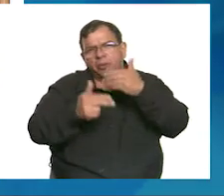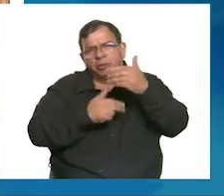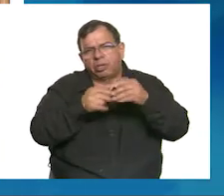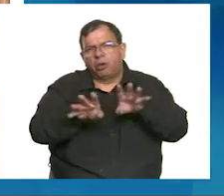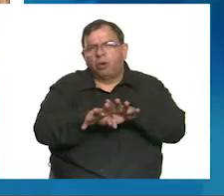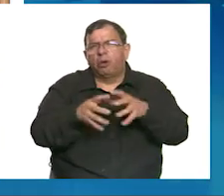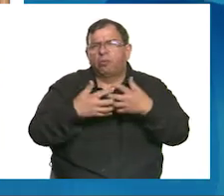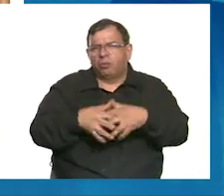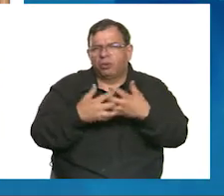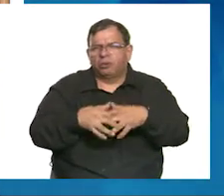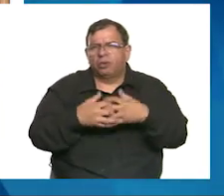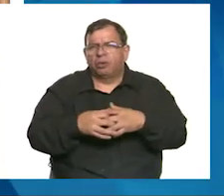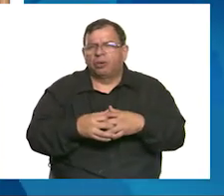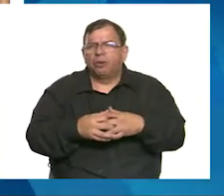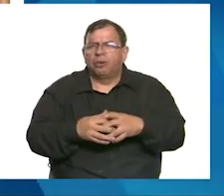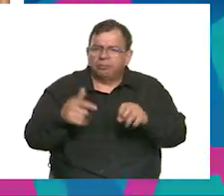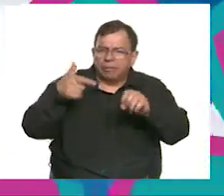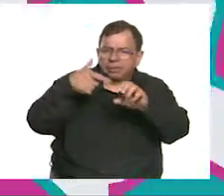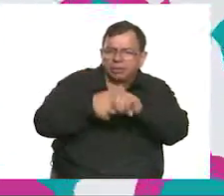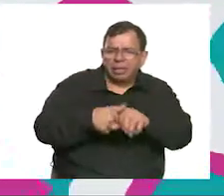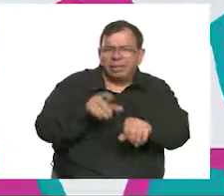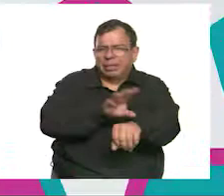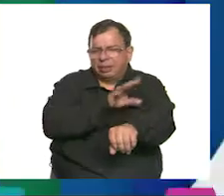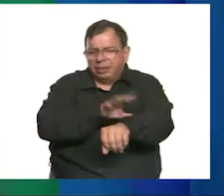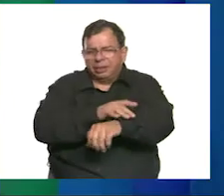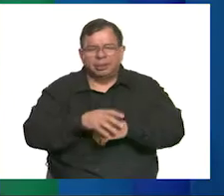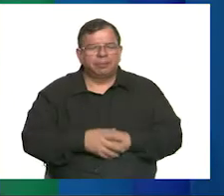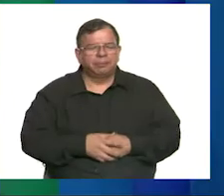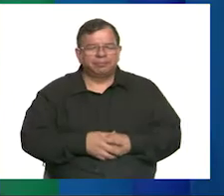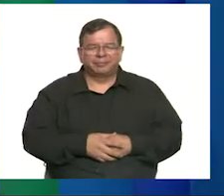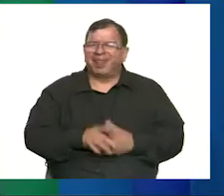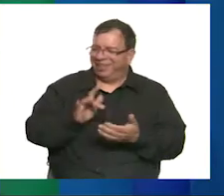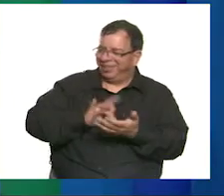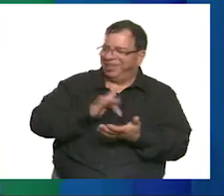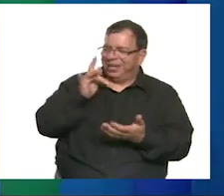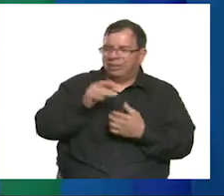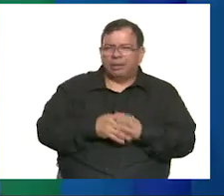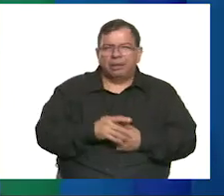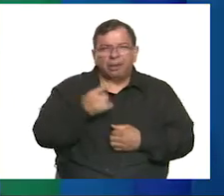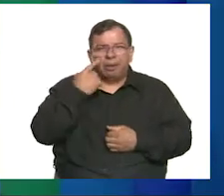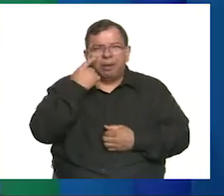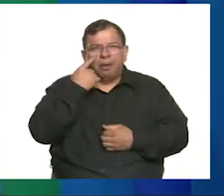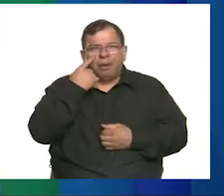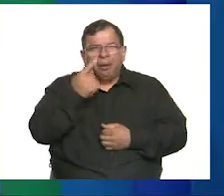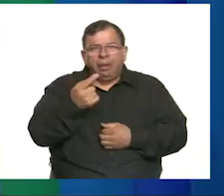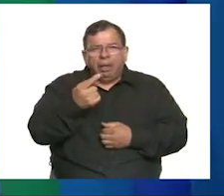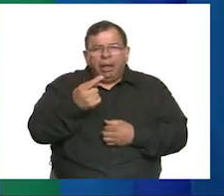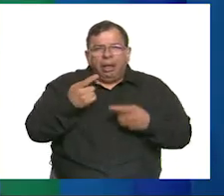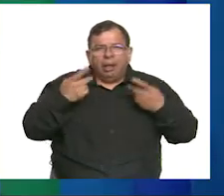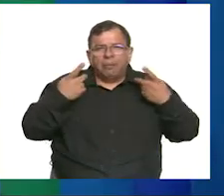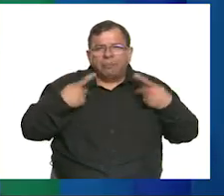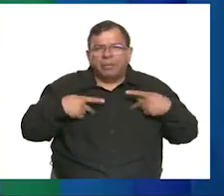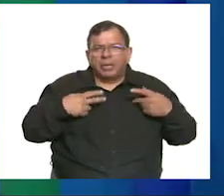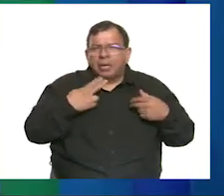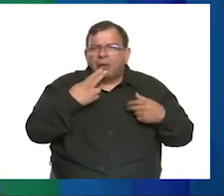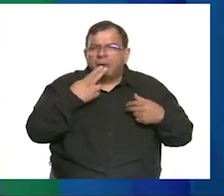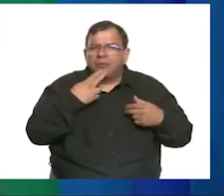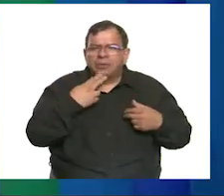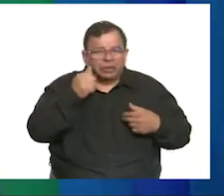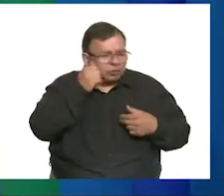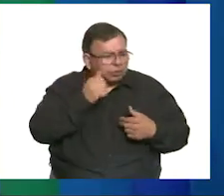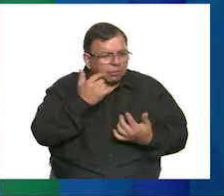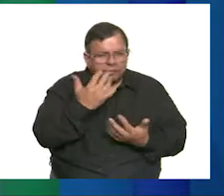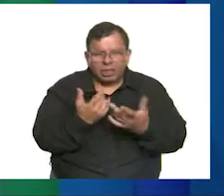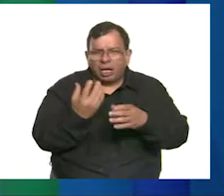motores que usan gasolina y electricidad. Gracias, Juan Carlos. Como pudimos darnos cuenta, la humanidad ha utilizado los